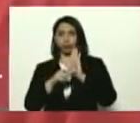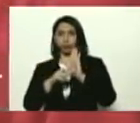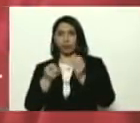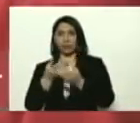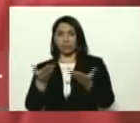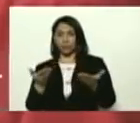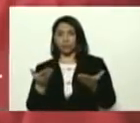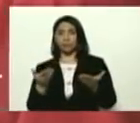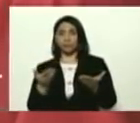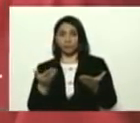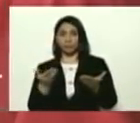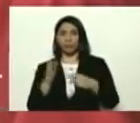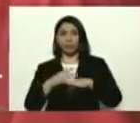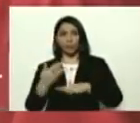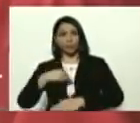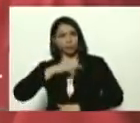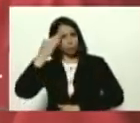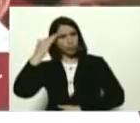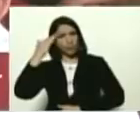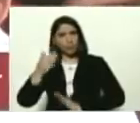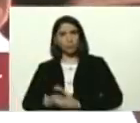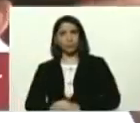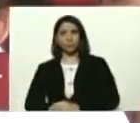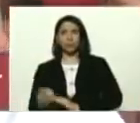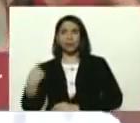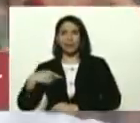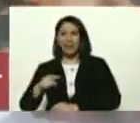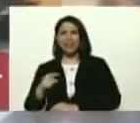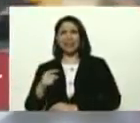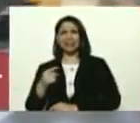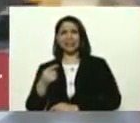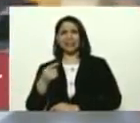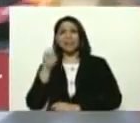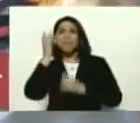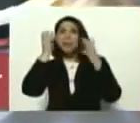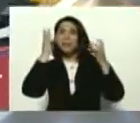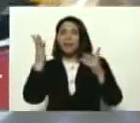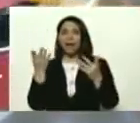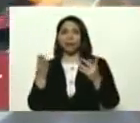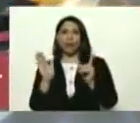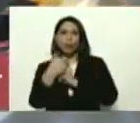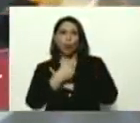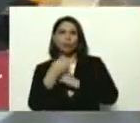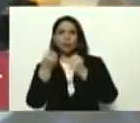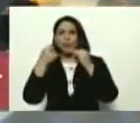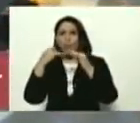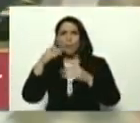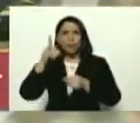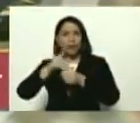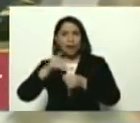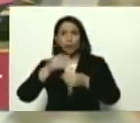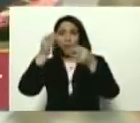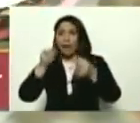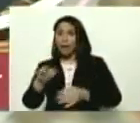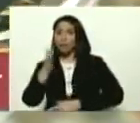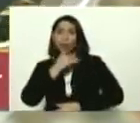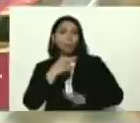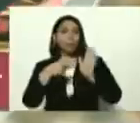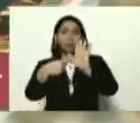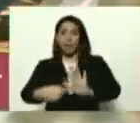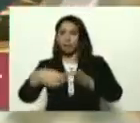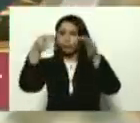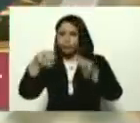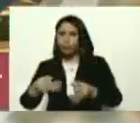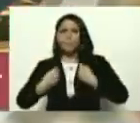esto porque sabemos que tienen sus registros, que esconden las cifras, no están mostrando la realidad de lo que